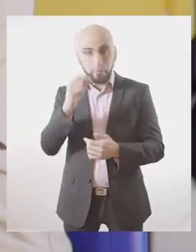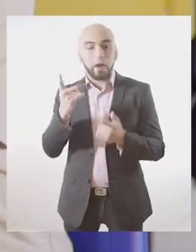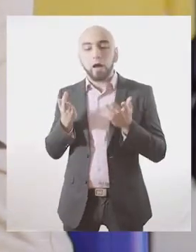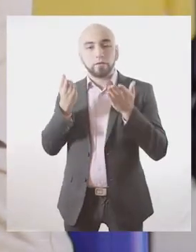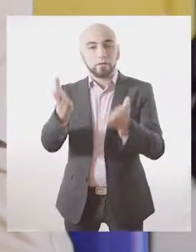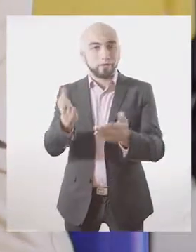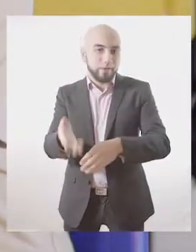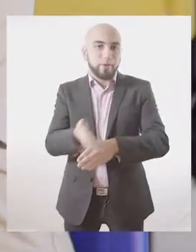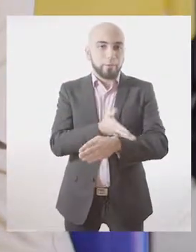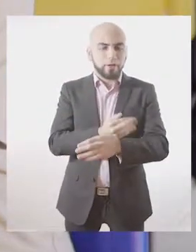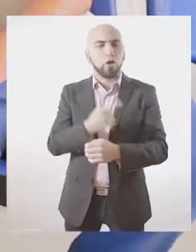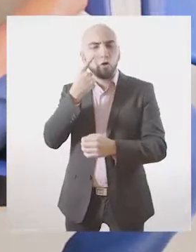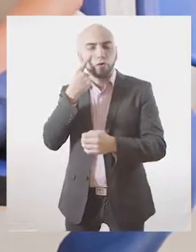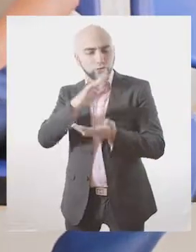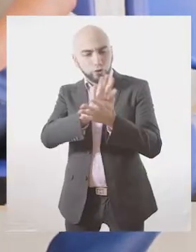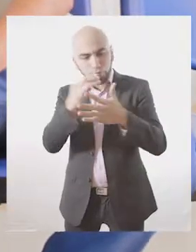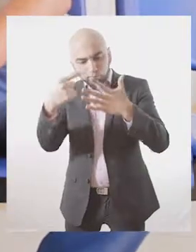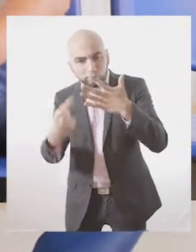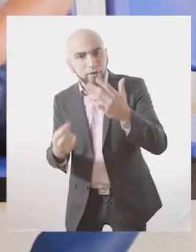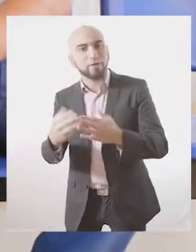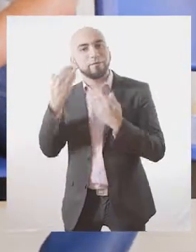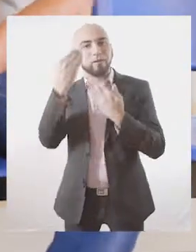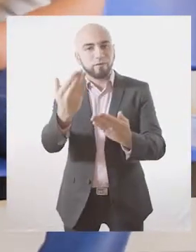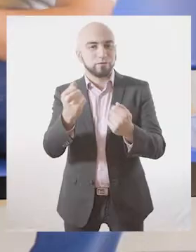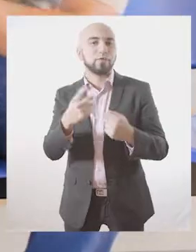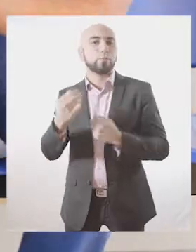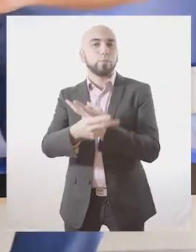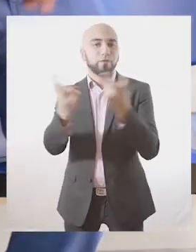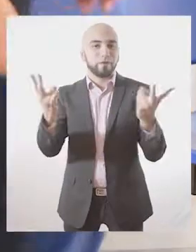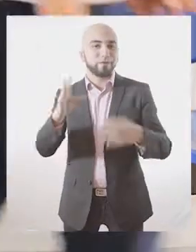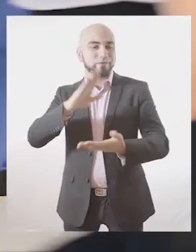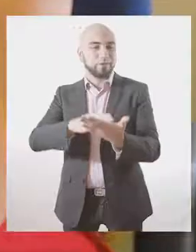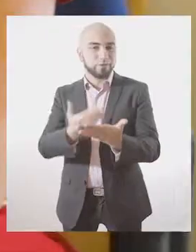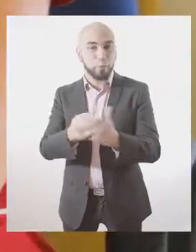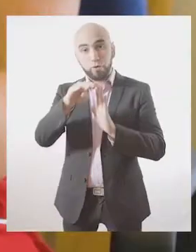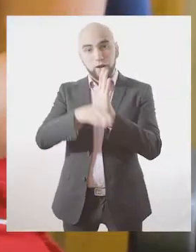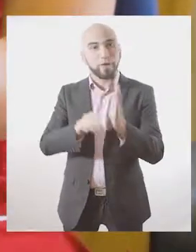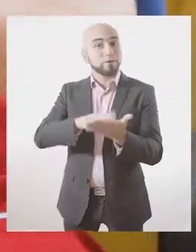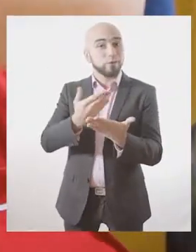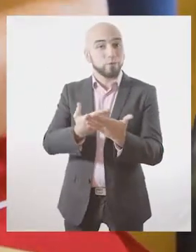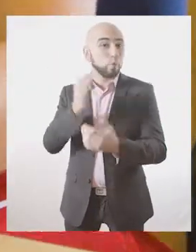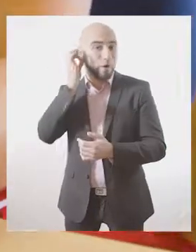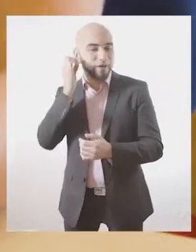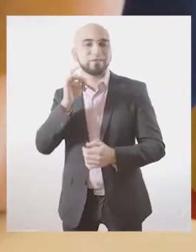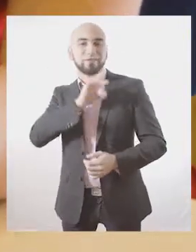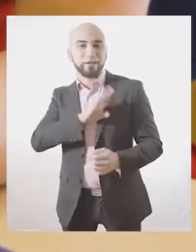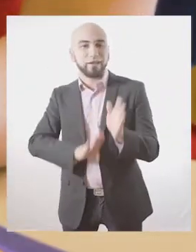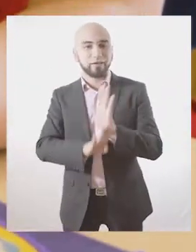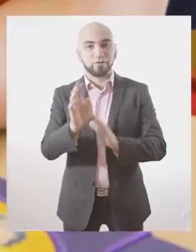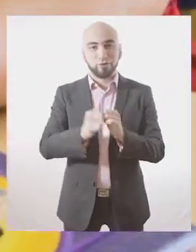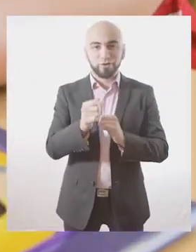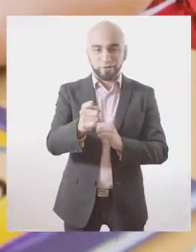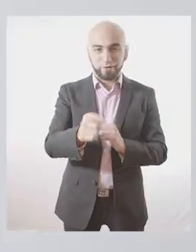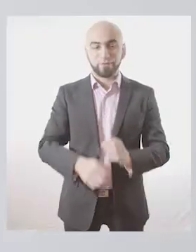atenderte tempranamente y conocer todos los beneficios de la Red Pública de Salud, el Programa de Salud de la Mujer y Chile Crece